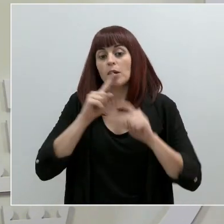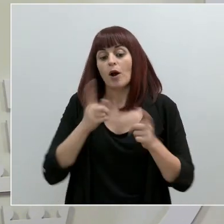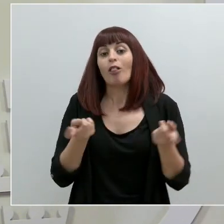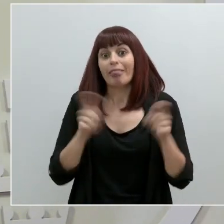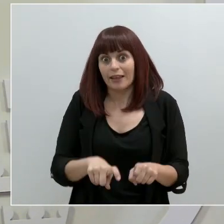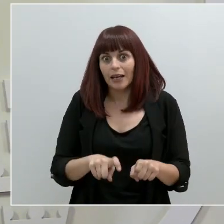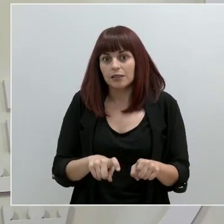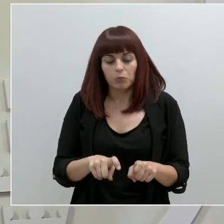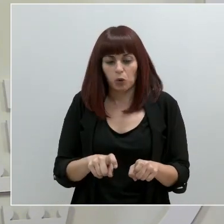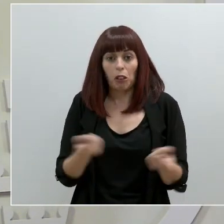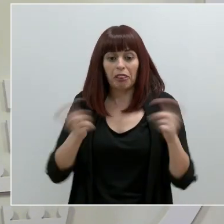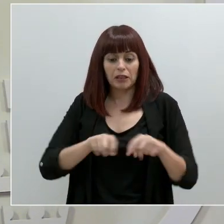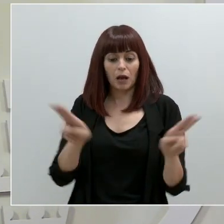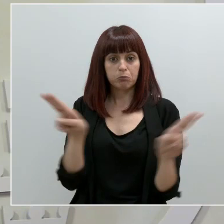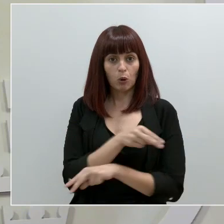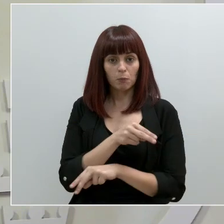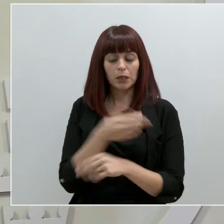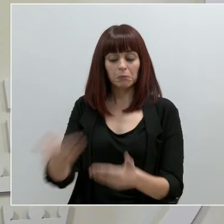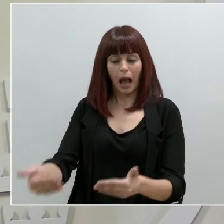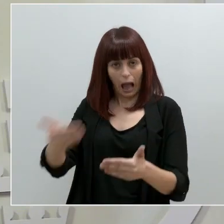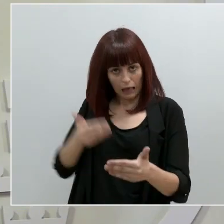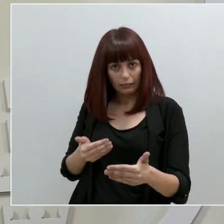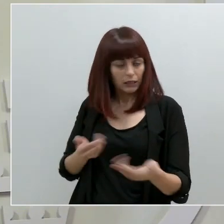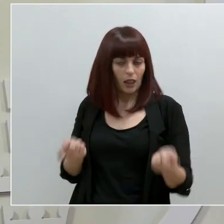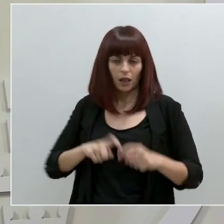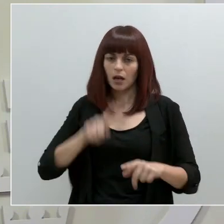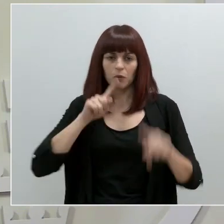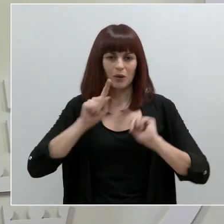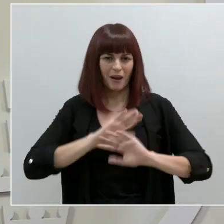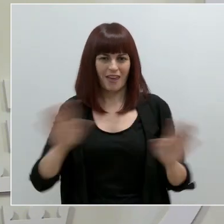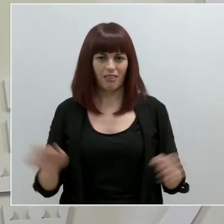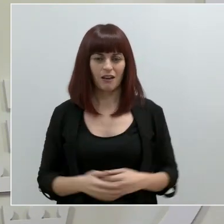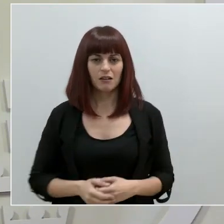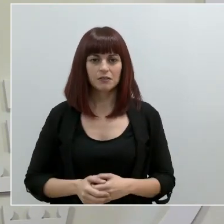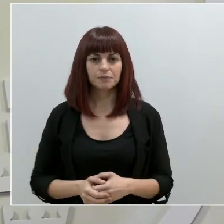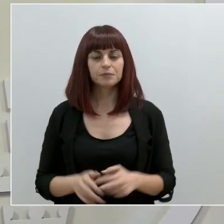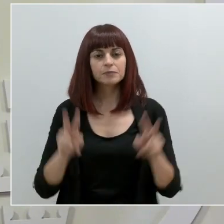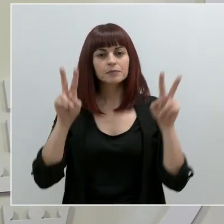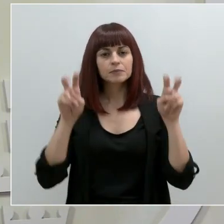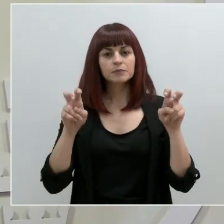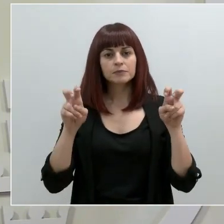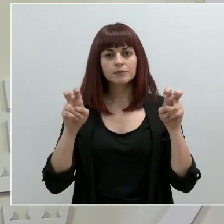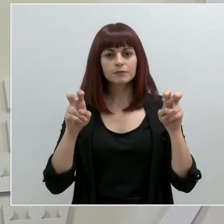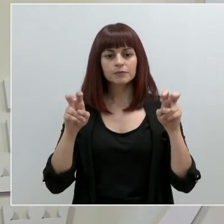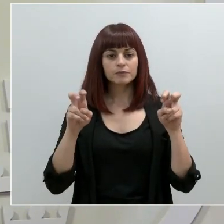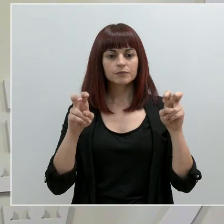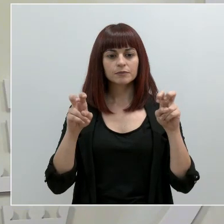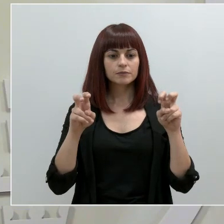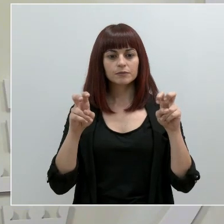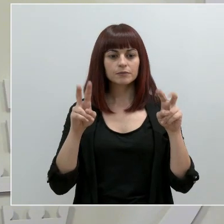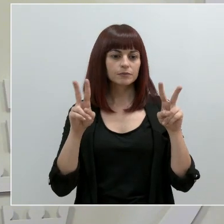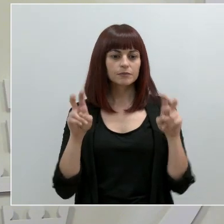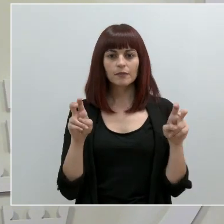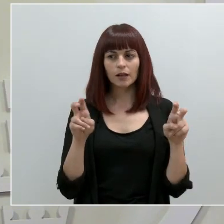pero se descitarán y se les citará más pronto y no habrá más problema. Respecto al tema